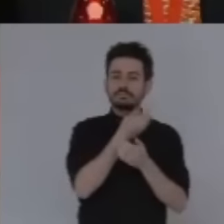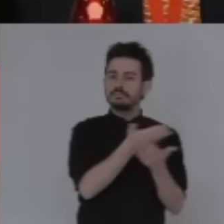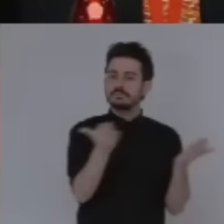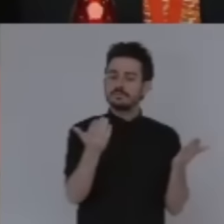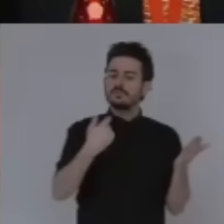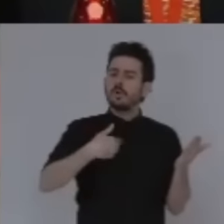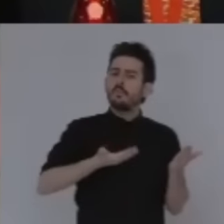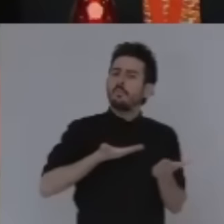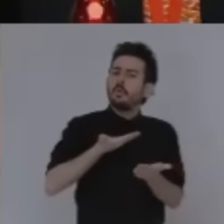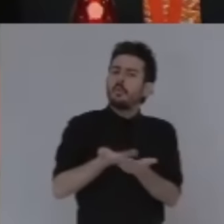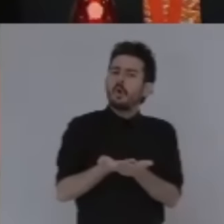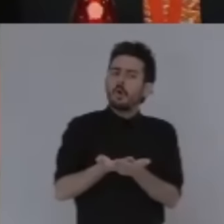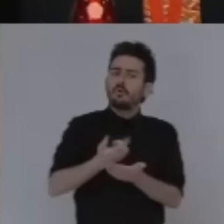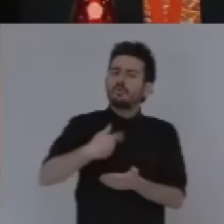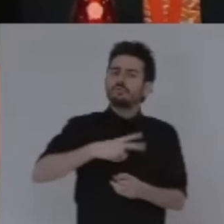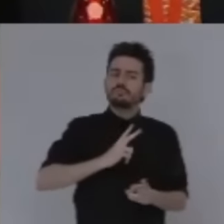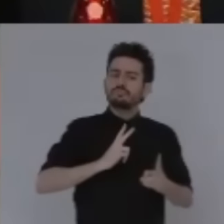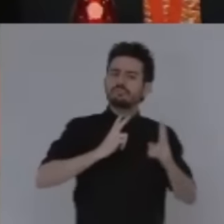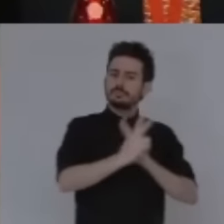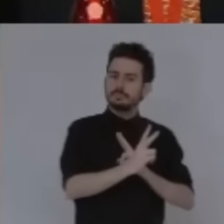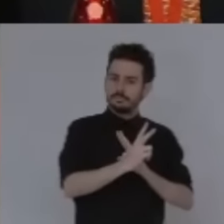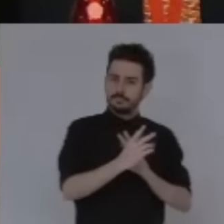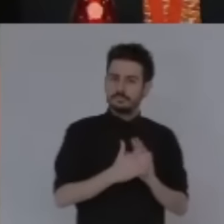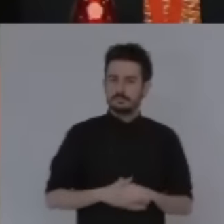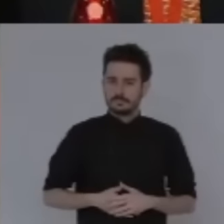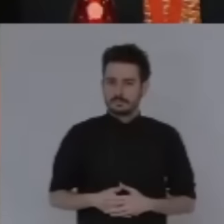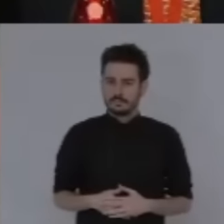contestemos a la carta que nos envió.